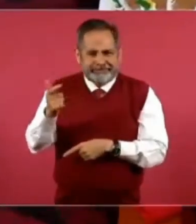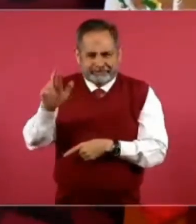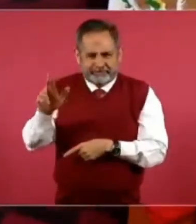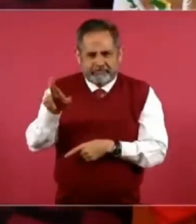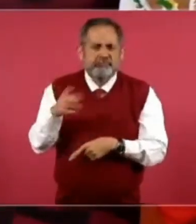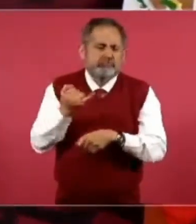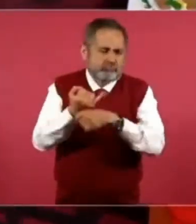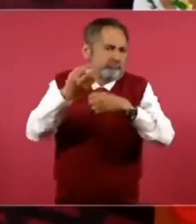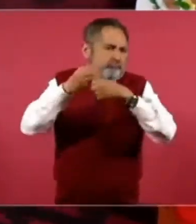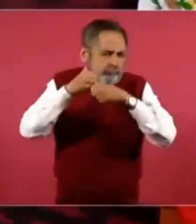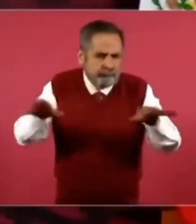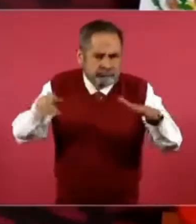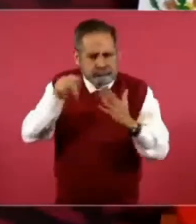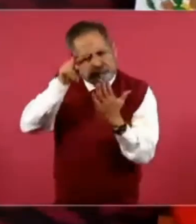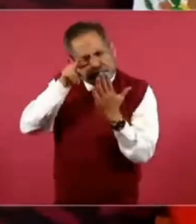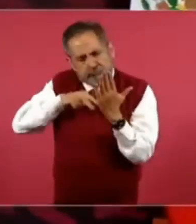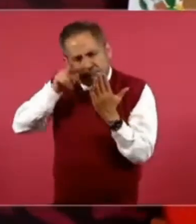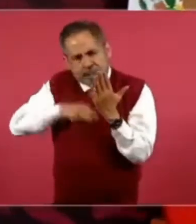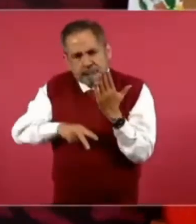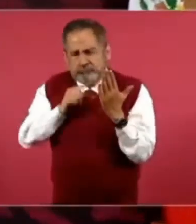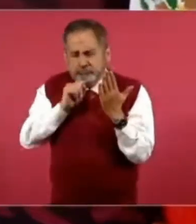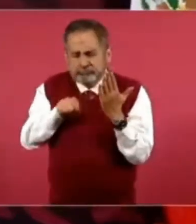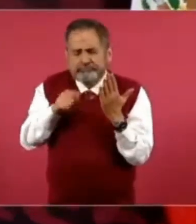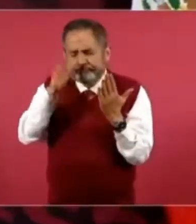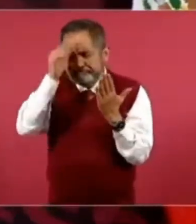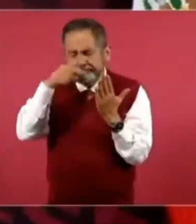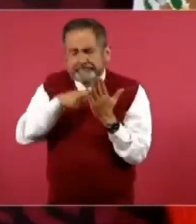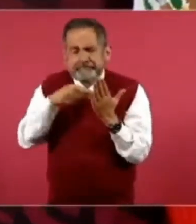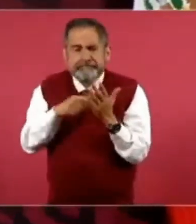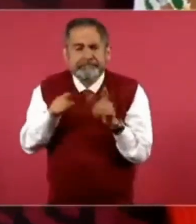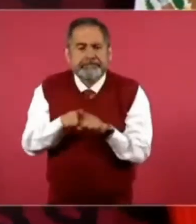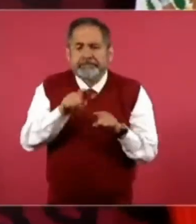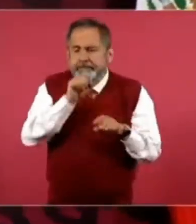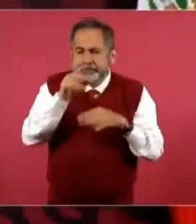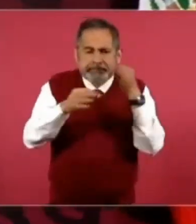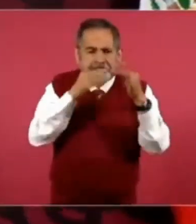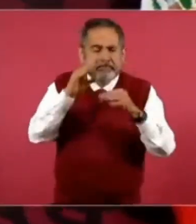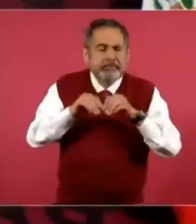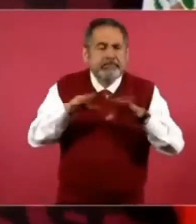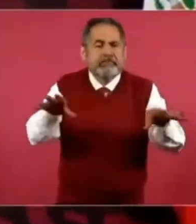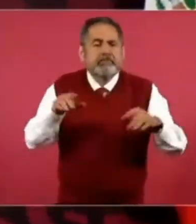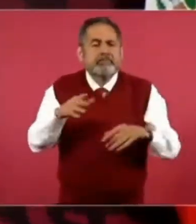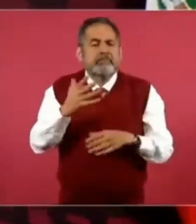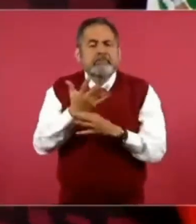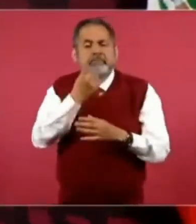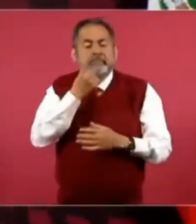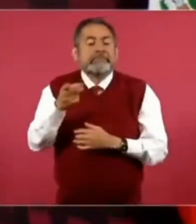informando y también dando a conocer